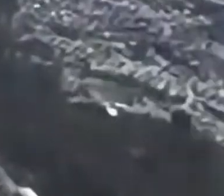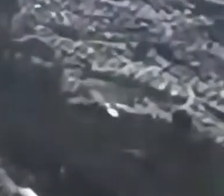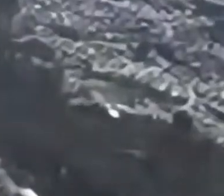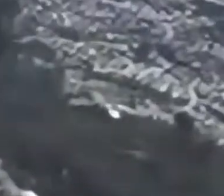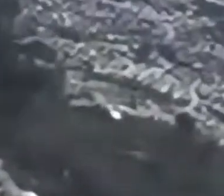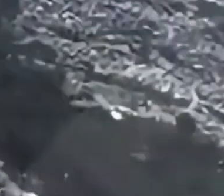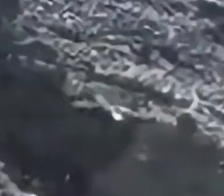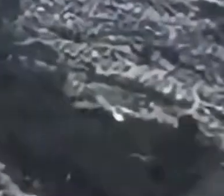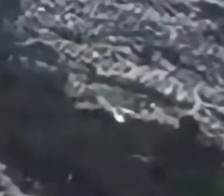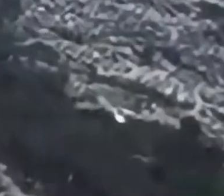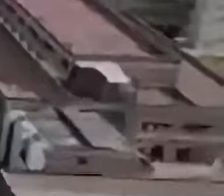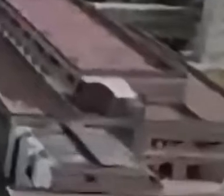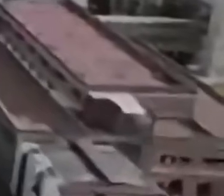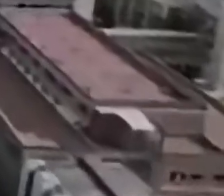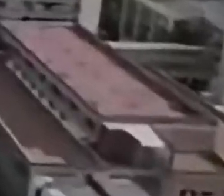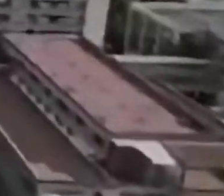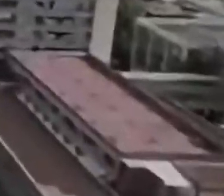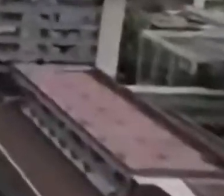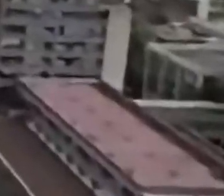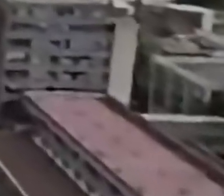RTVC Noticias del Mediodía.